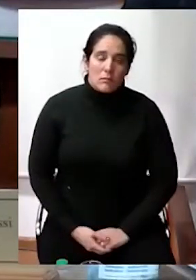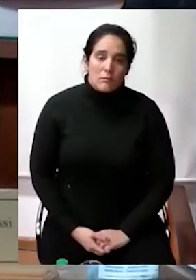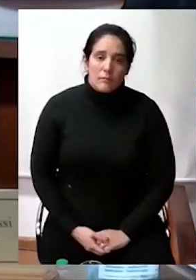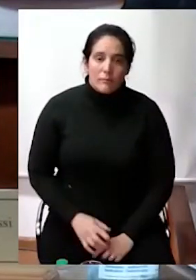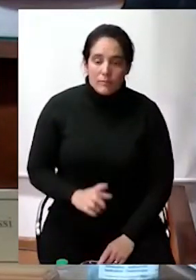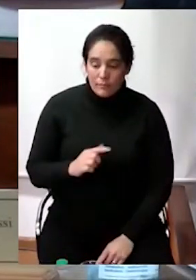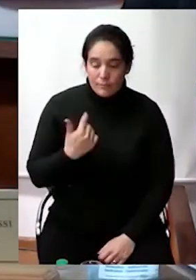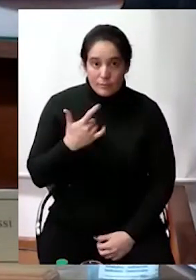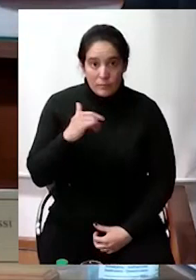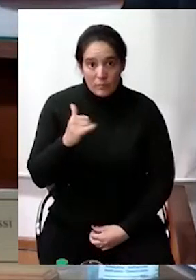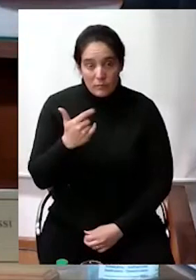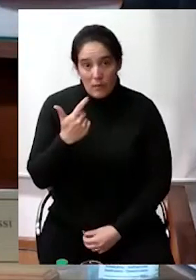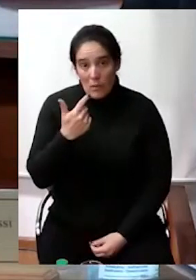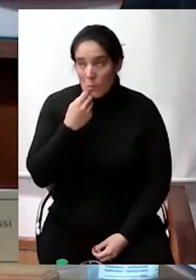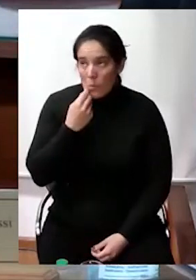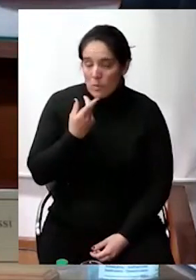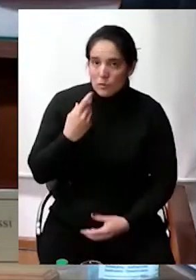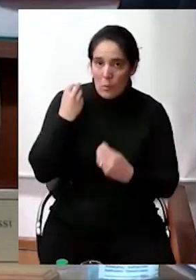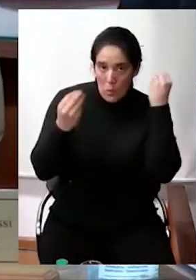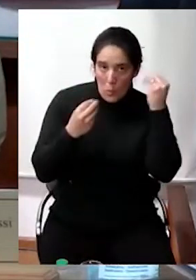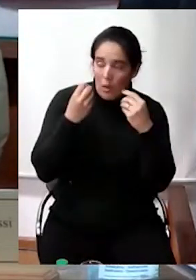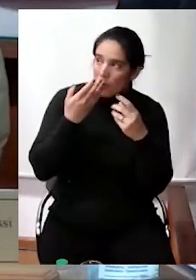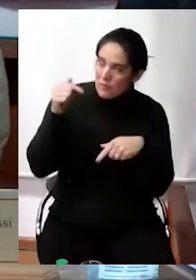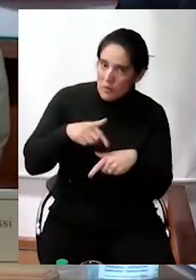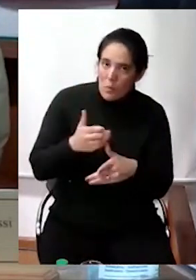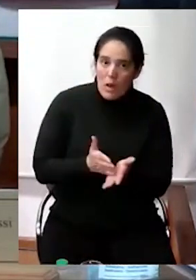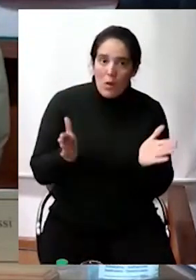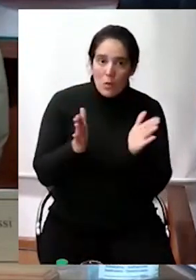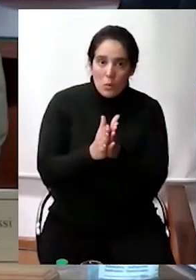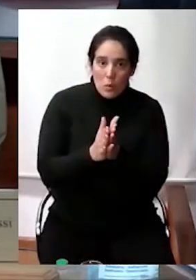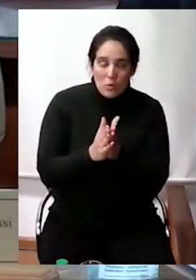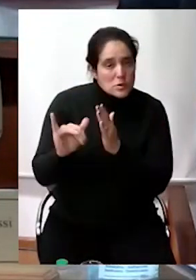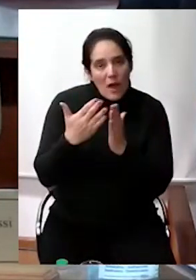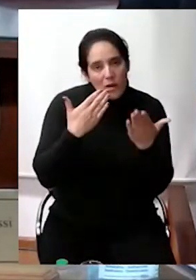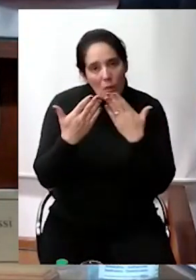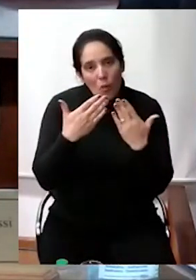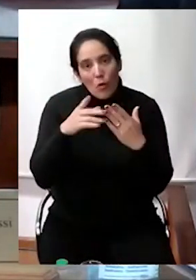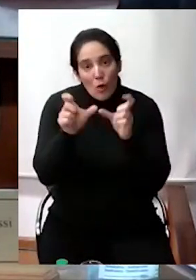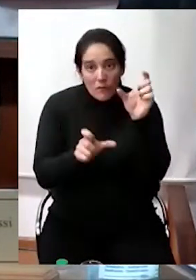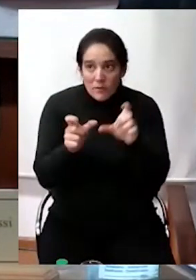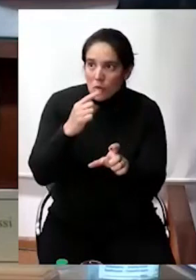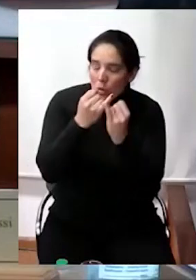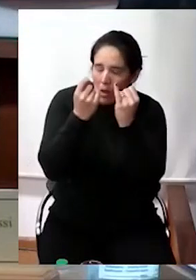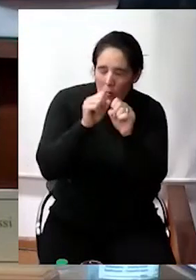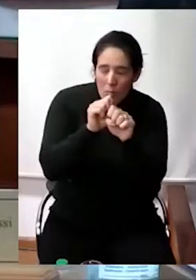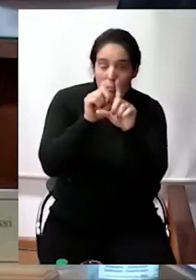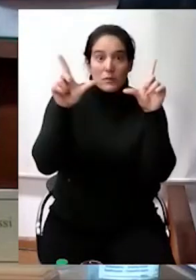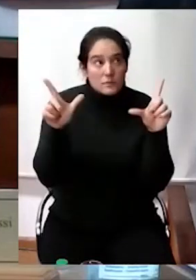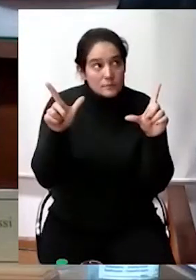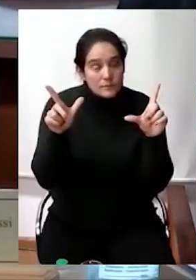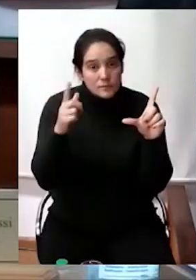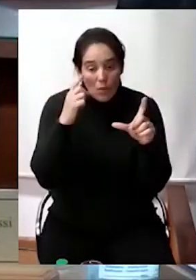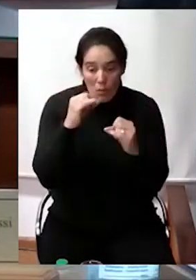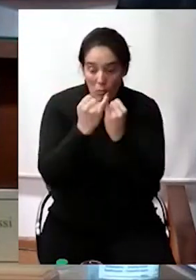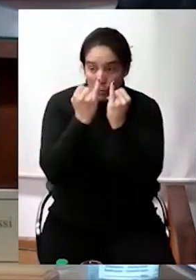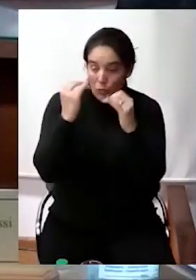que nosotros tuvimos y por eso trasladamos al ámbito de la junta era la inquietud de los vecinos que un día se despertaron eh que al